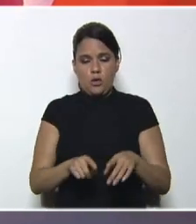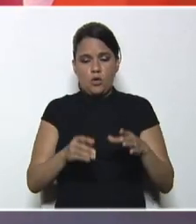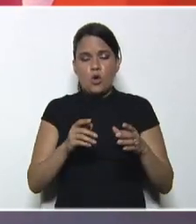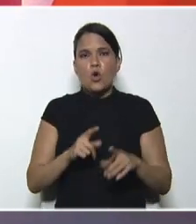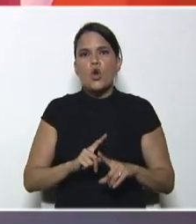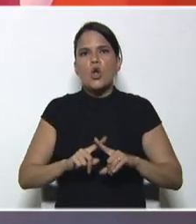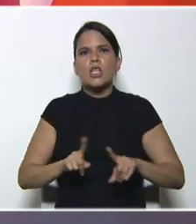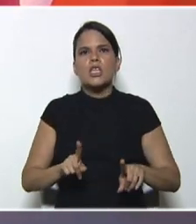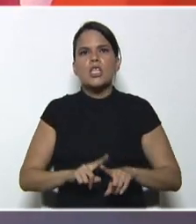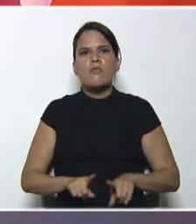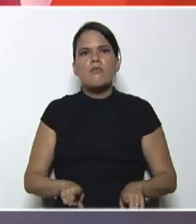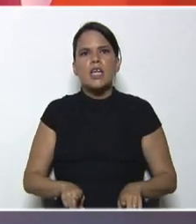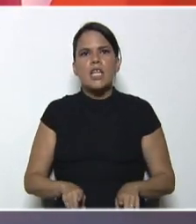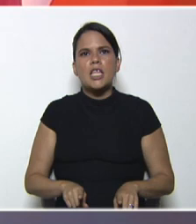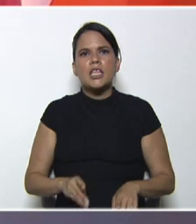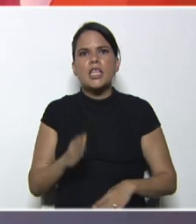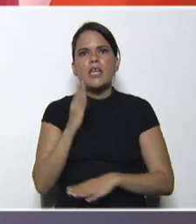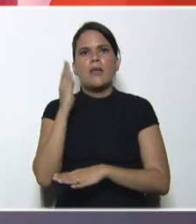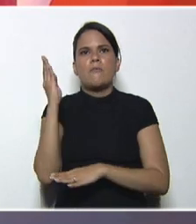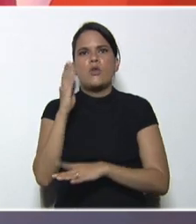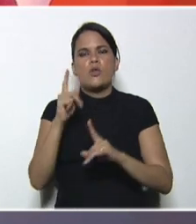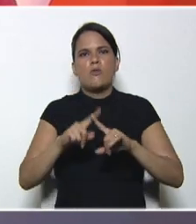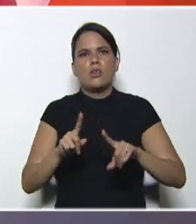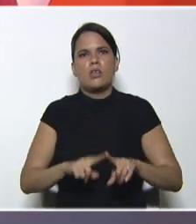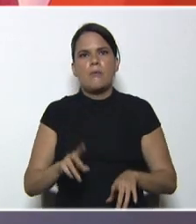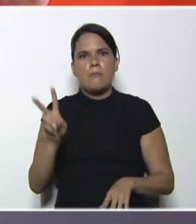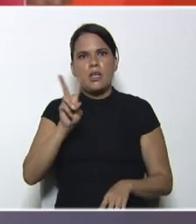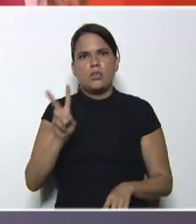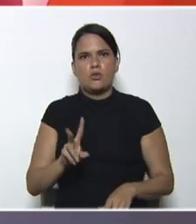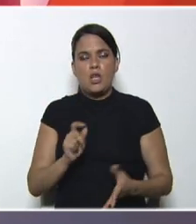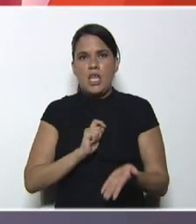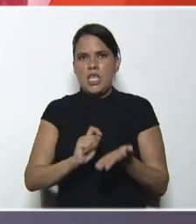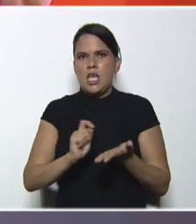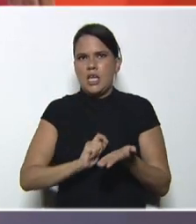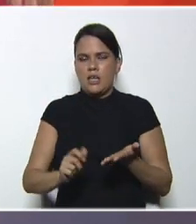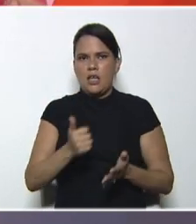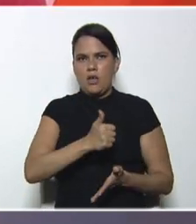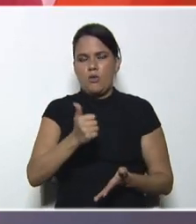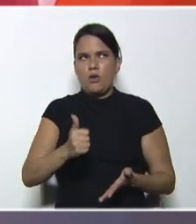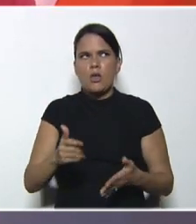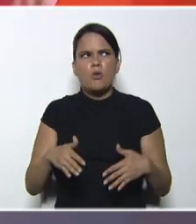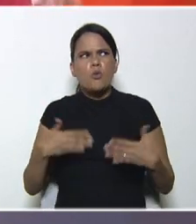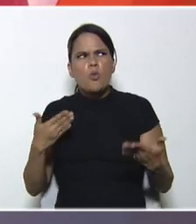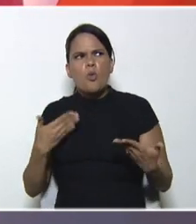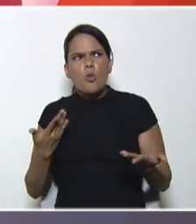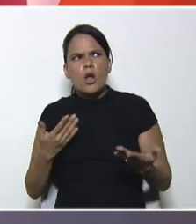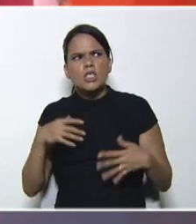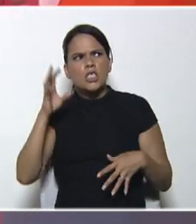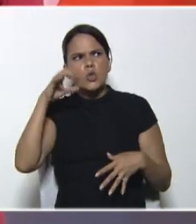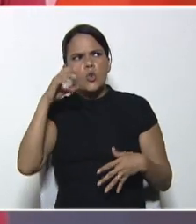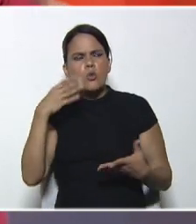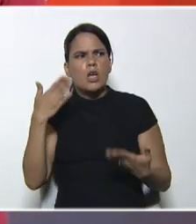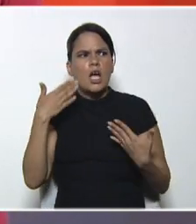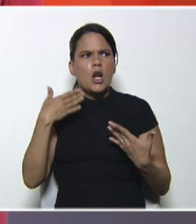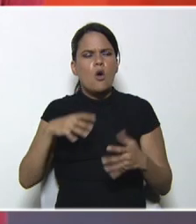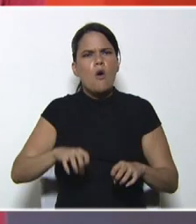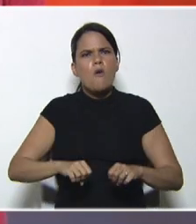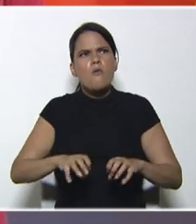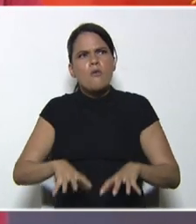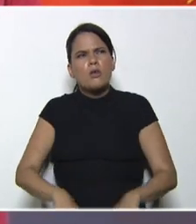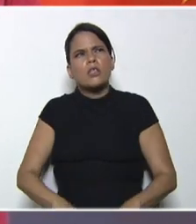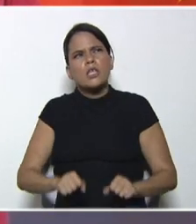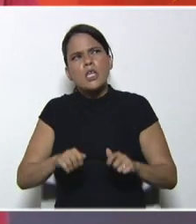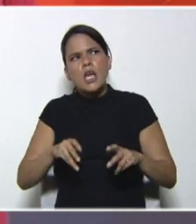biomas de Venezuela y escribe sobre cada uno de ellos acerca de cuál es su clima, relieve, tipo de suelo, flora y